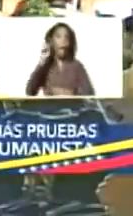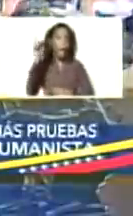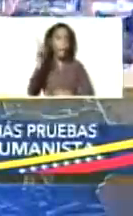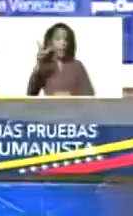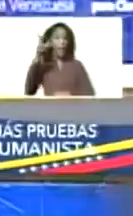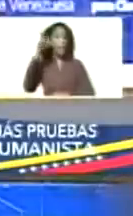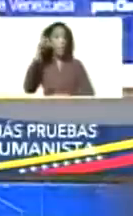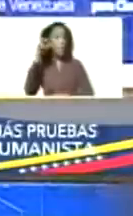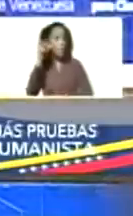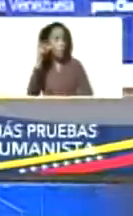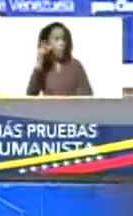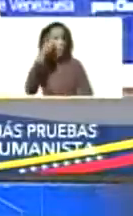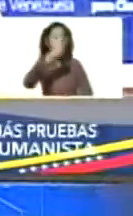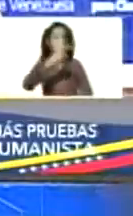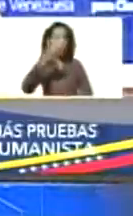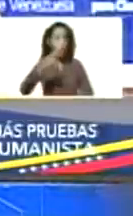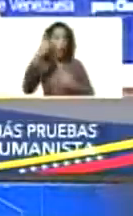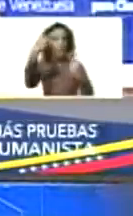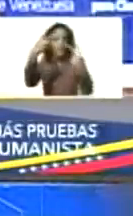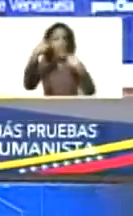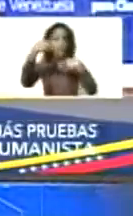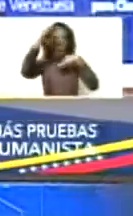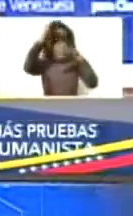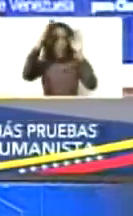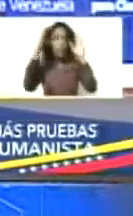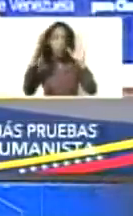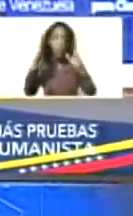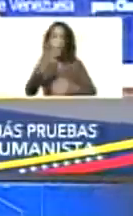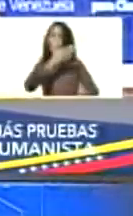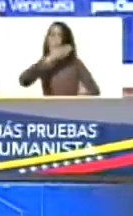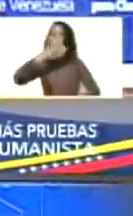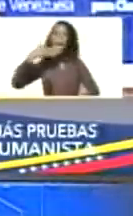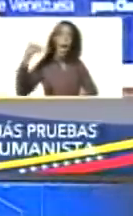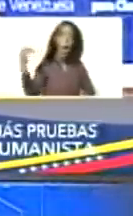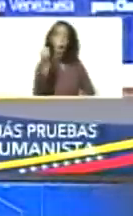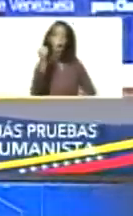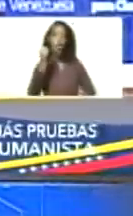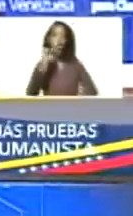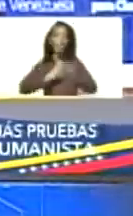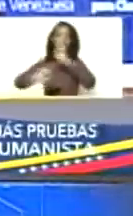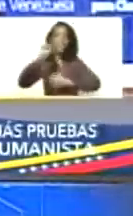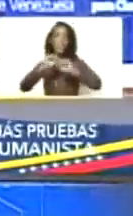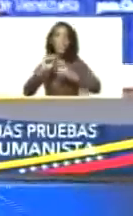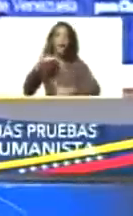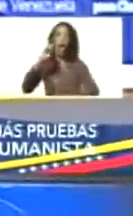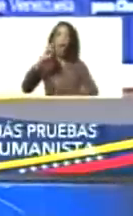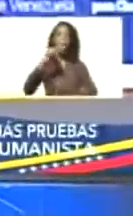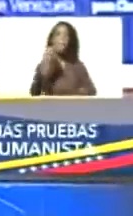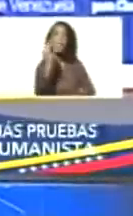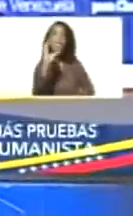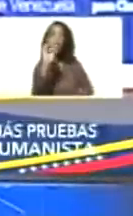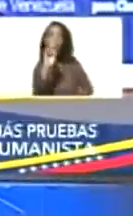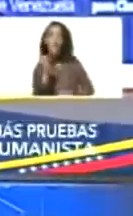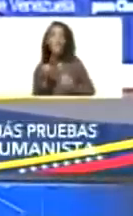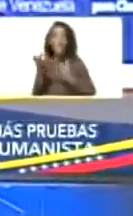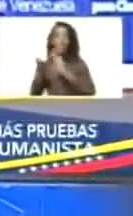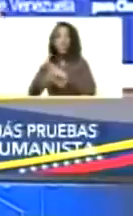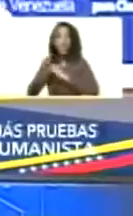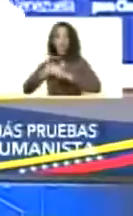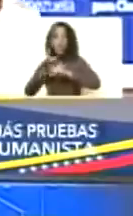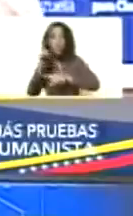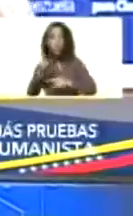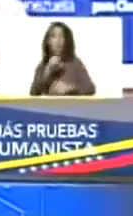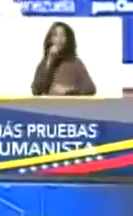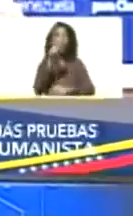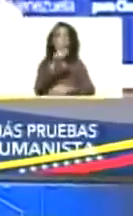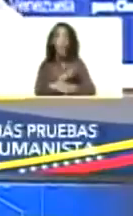escuchando, la mejor defensa contra Omicron es que usted vaya mañana temprano